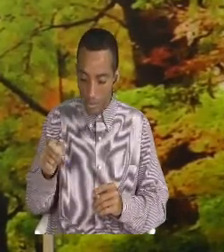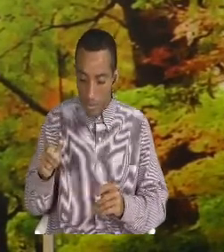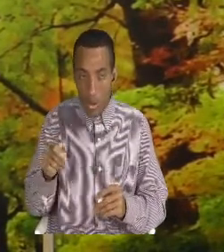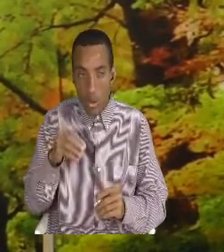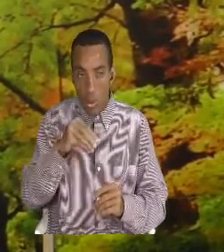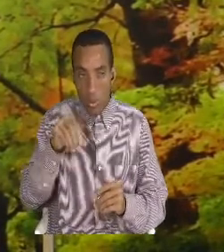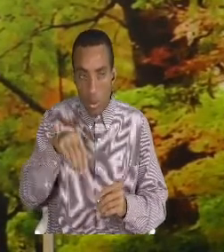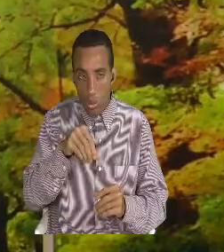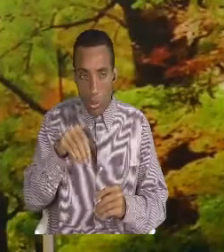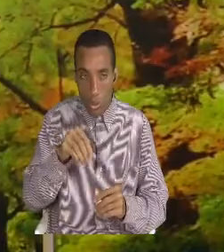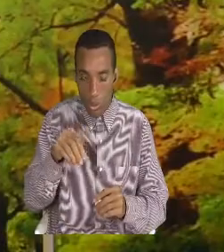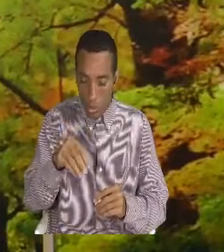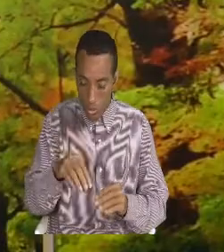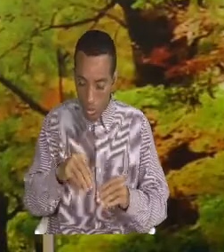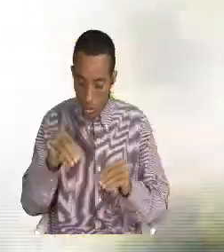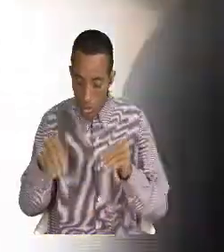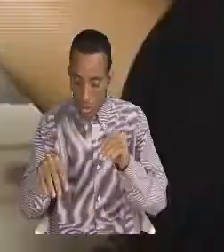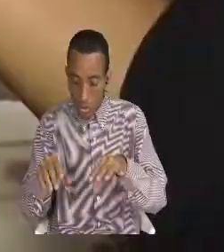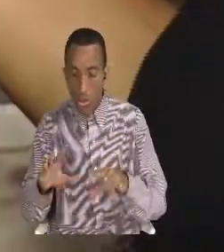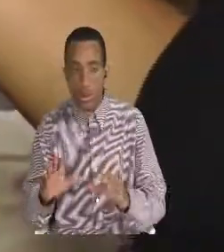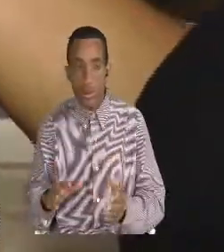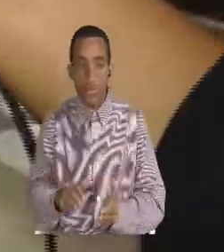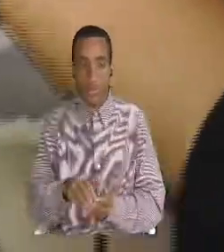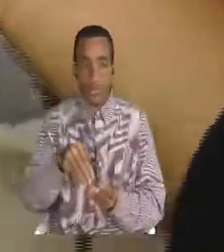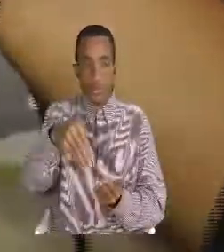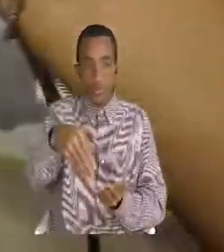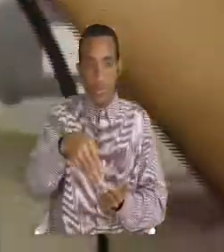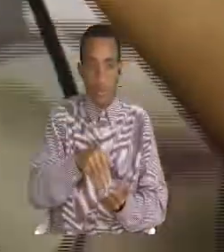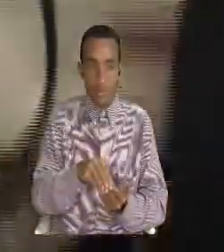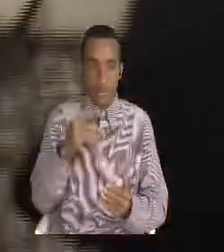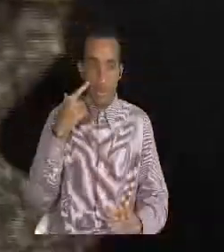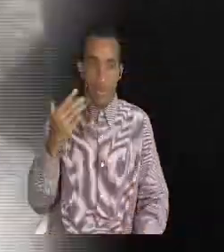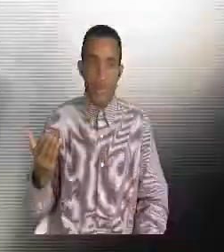lo pasamos a un sartén o a una waflera.